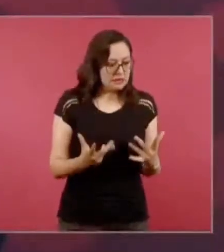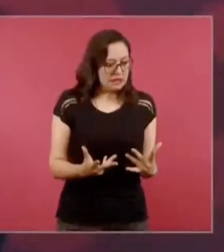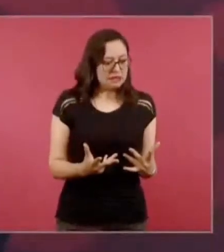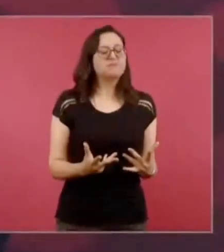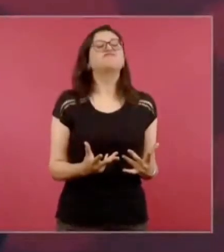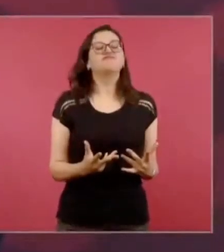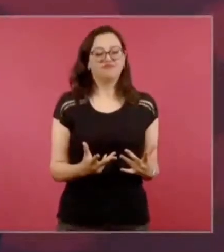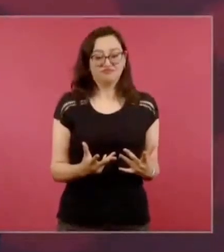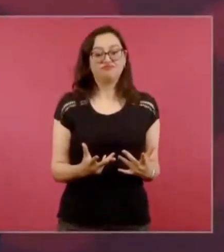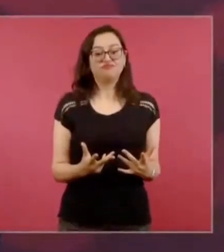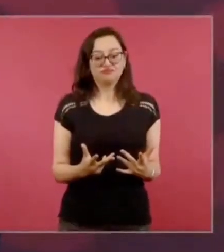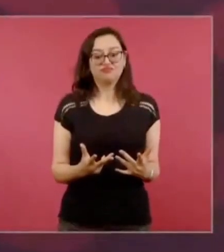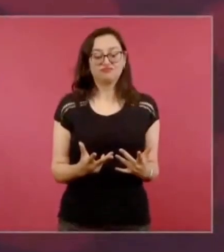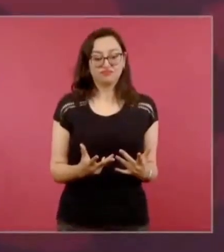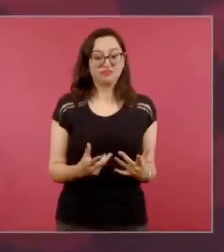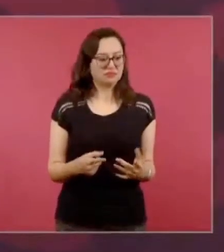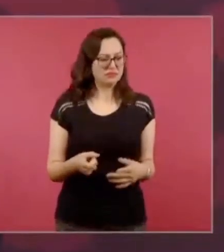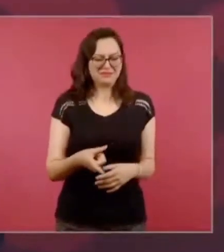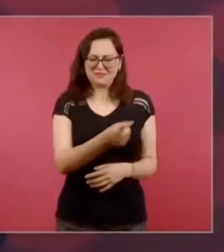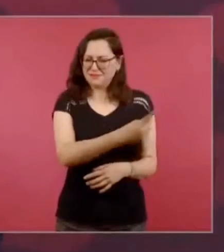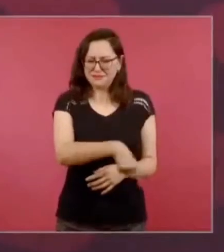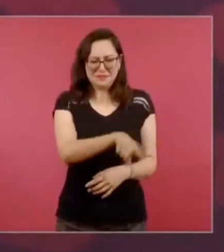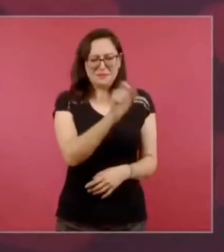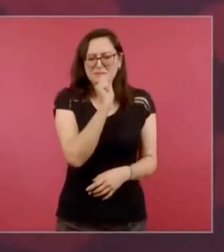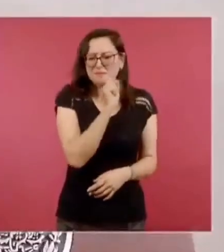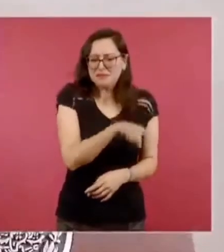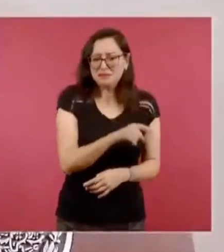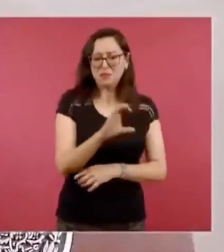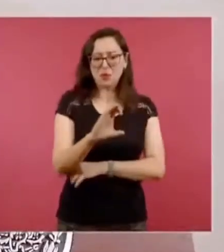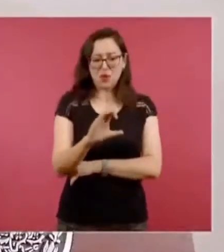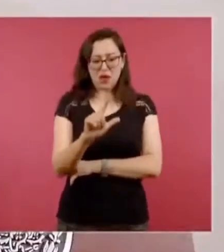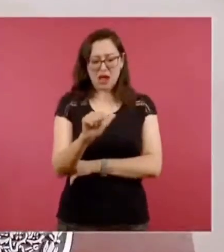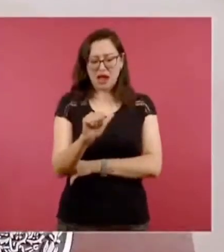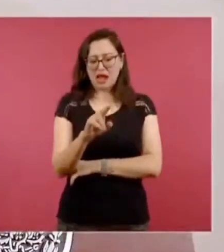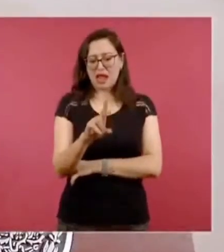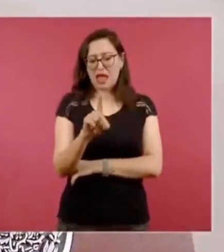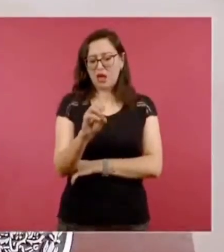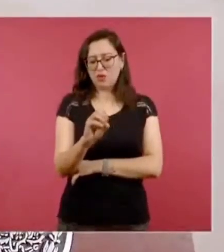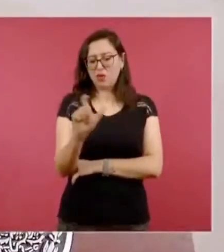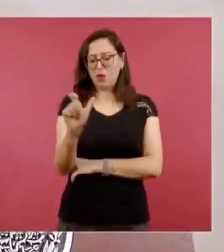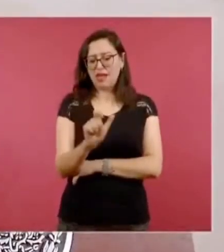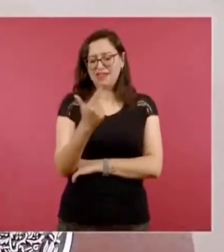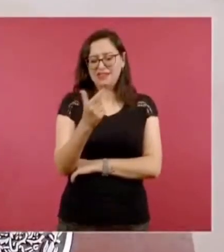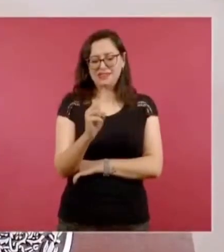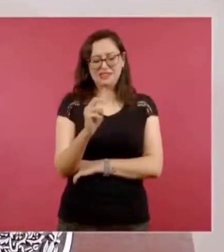Claudio X González y los mismos, Claudio X González, papá,